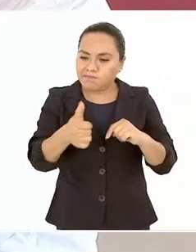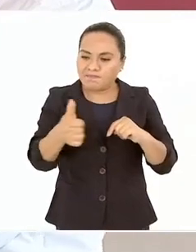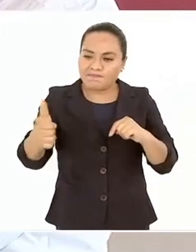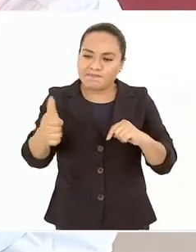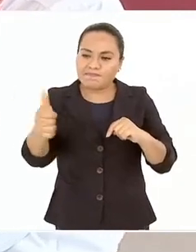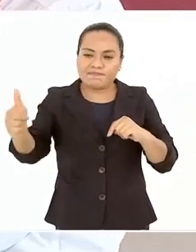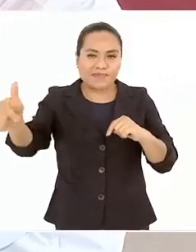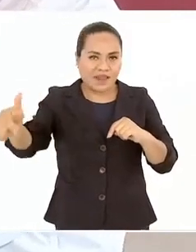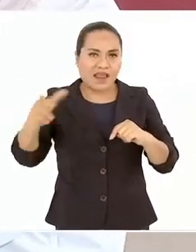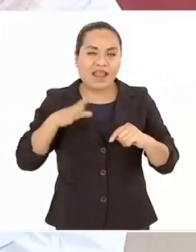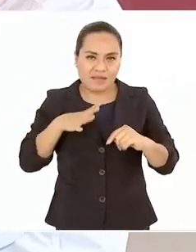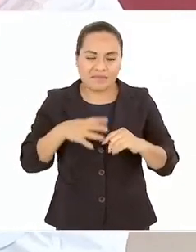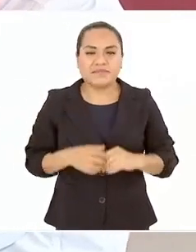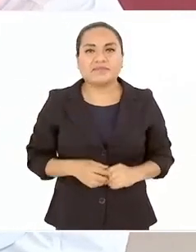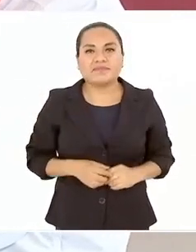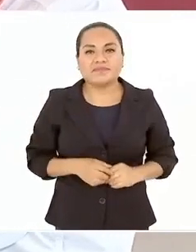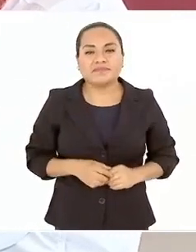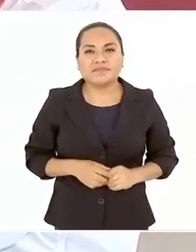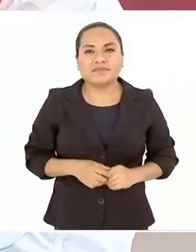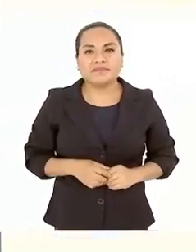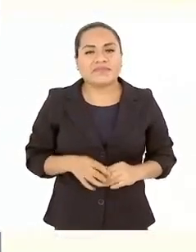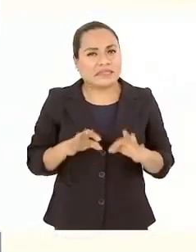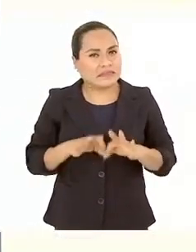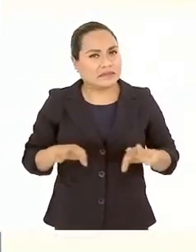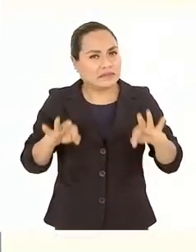importante que tomen en cuenta